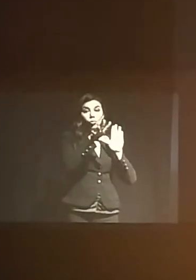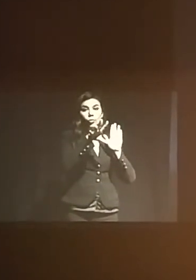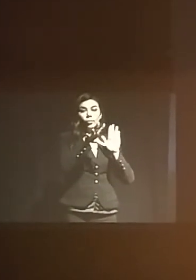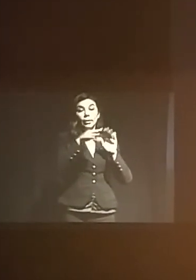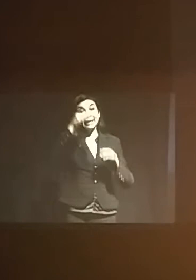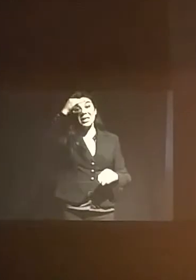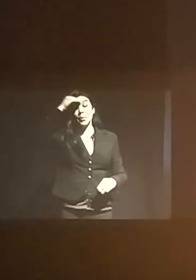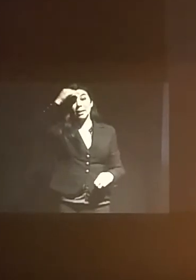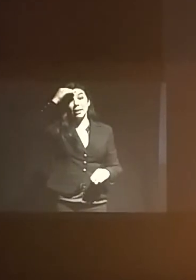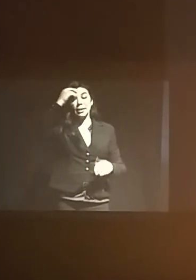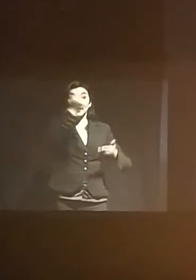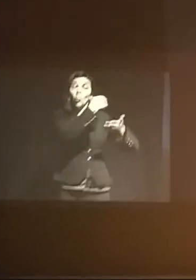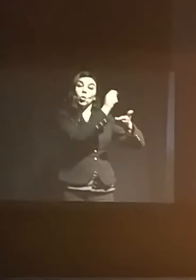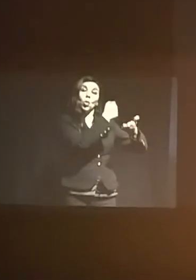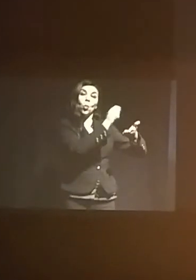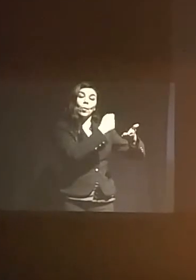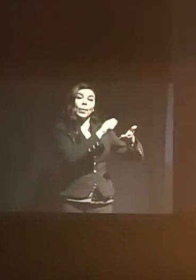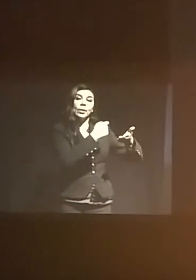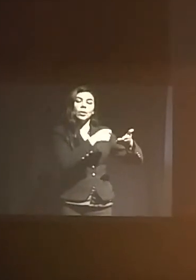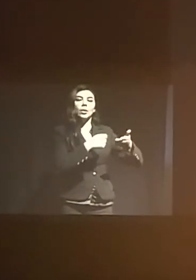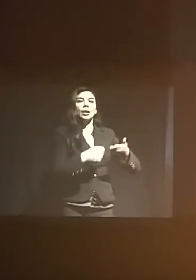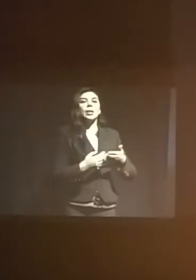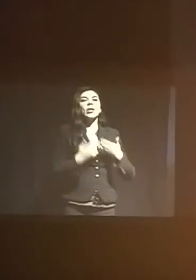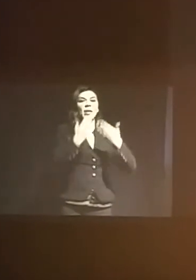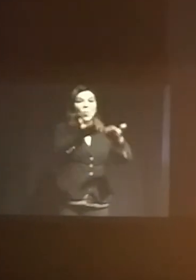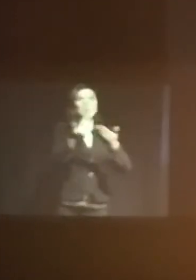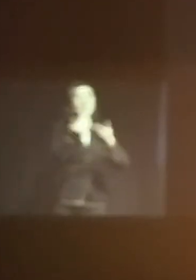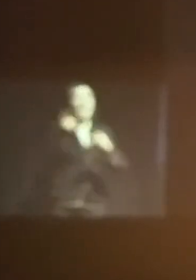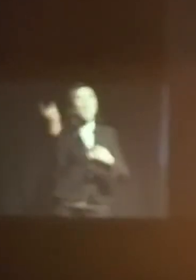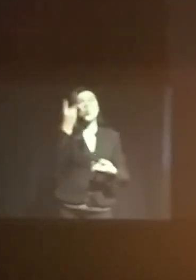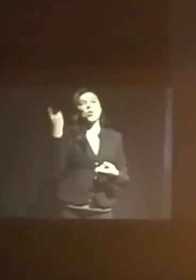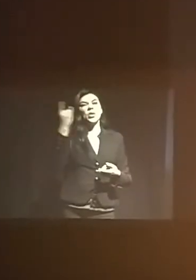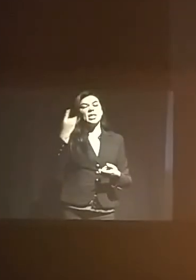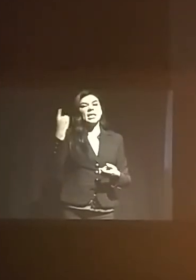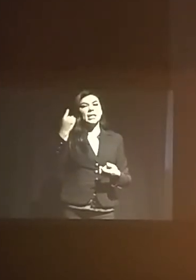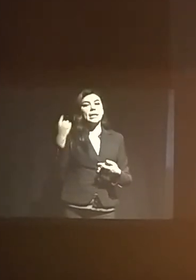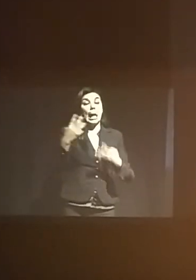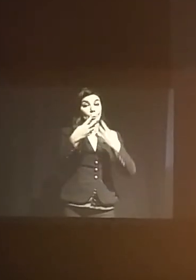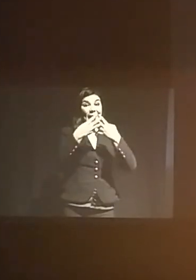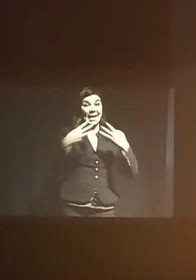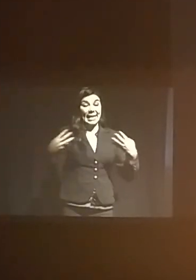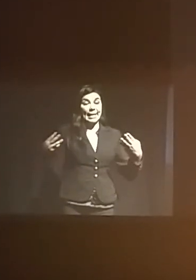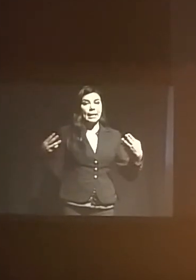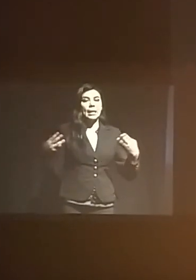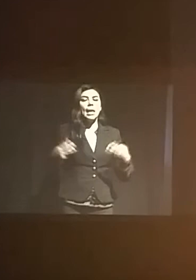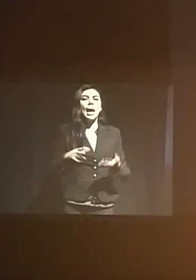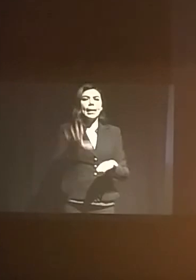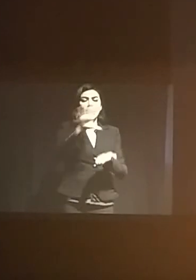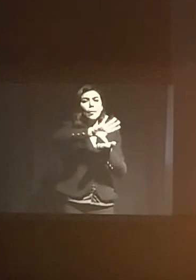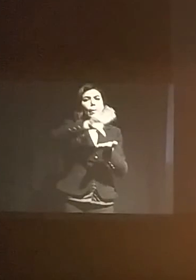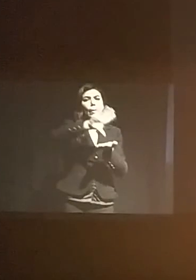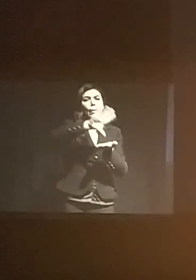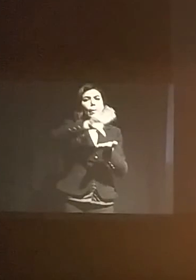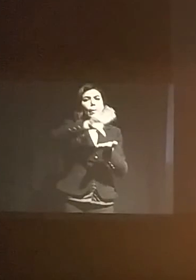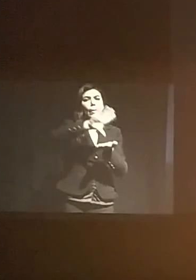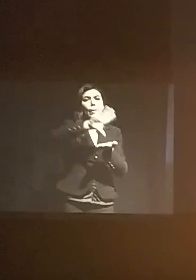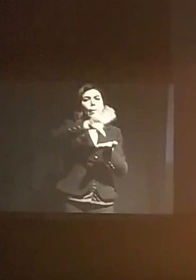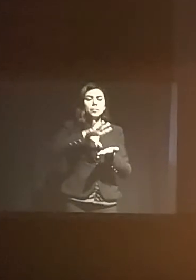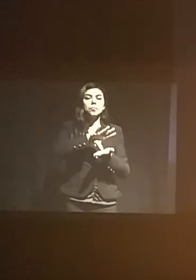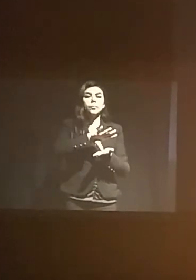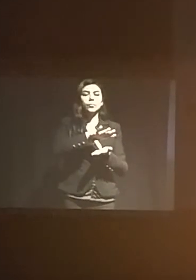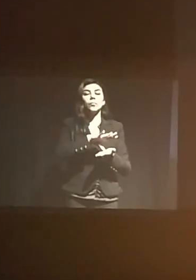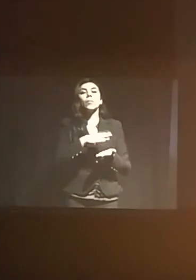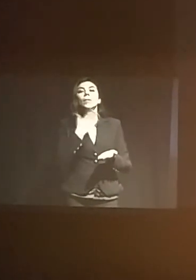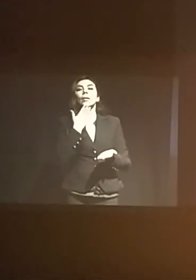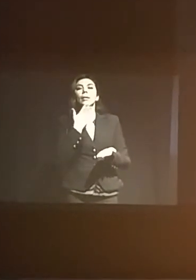experiencia también un documento. Queremos que lleguen a las universidades. Estamos trabajando en una red. Hay países acá. Queremos que